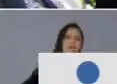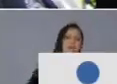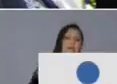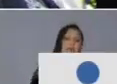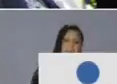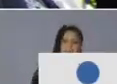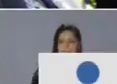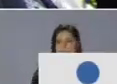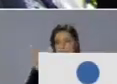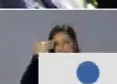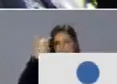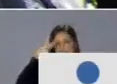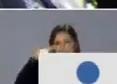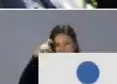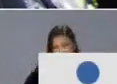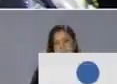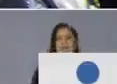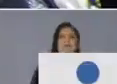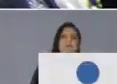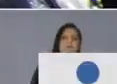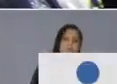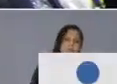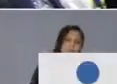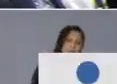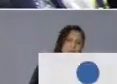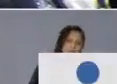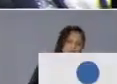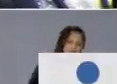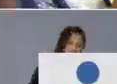tocó vivir y por estar siempre a mi lado.